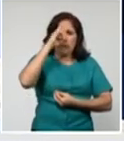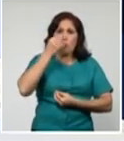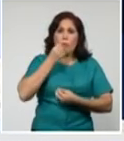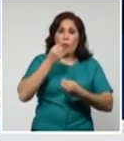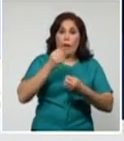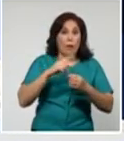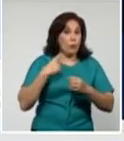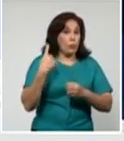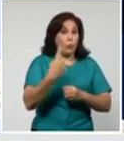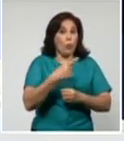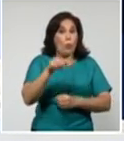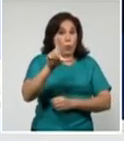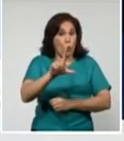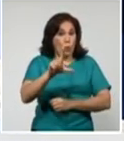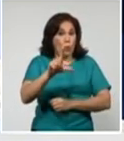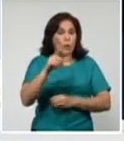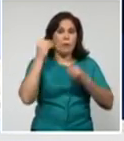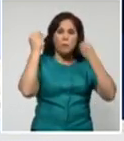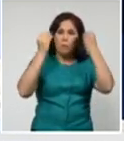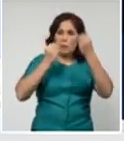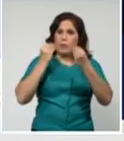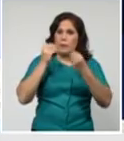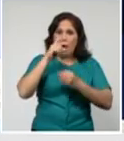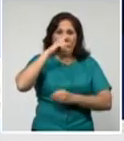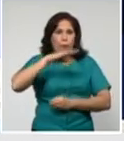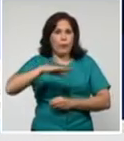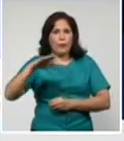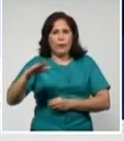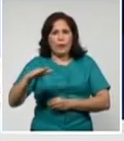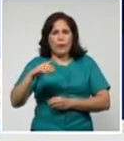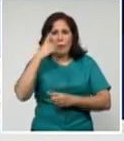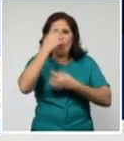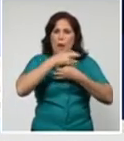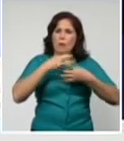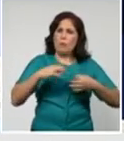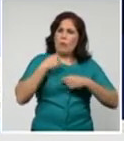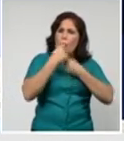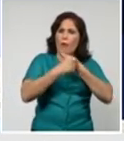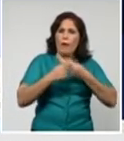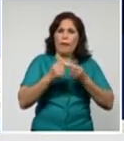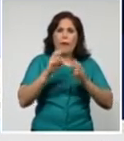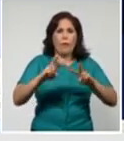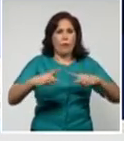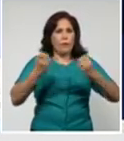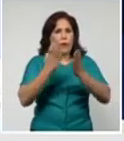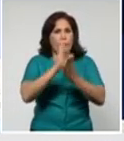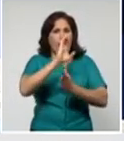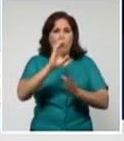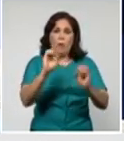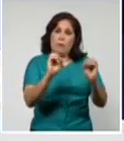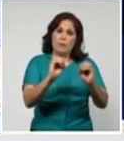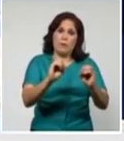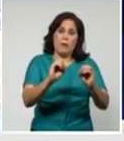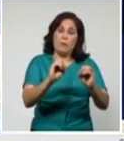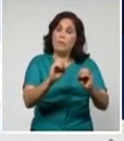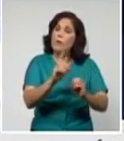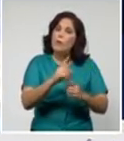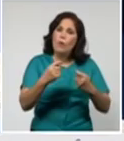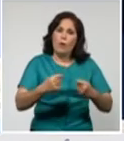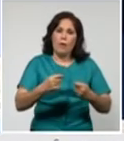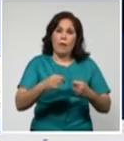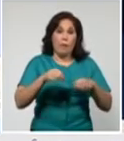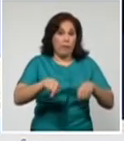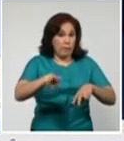El lunes, que esperábamos ver a nuestros niños, nuestras pañoletas en la calle, pues lo que vamos a tener, al menos en La